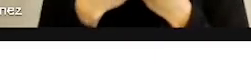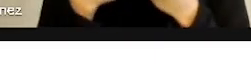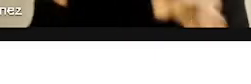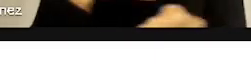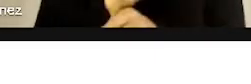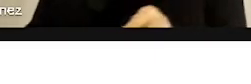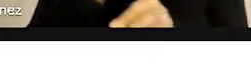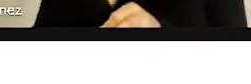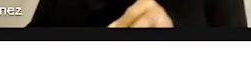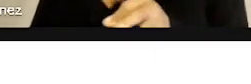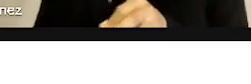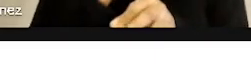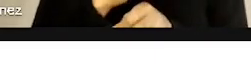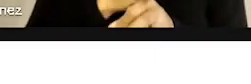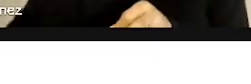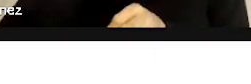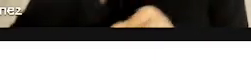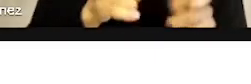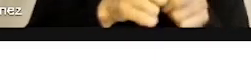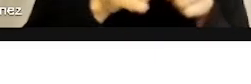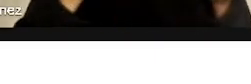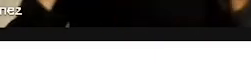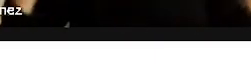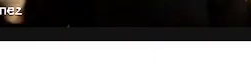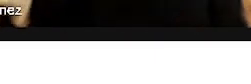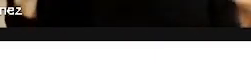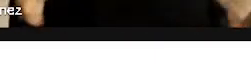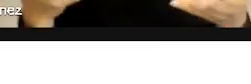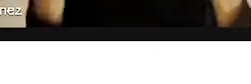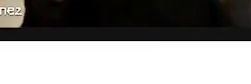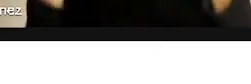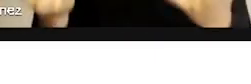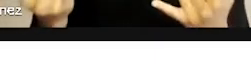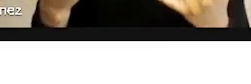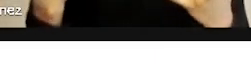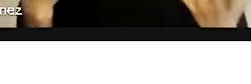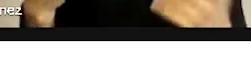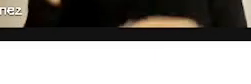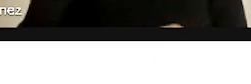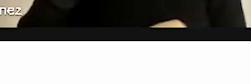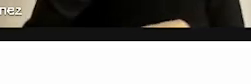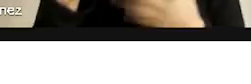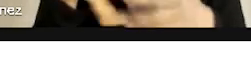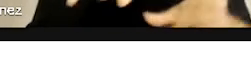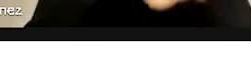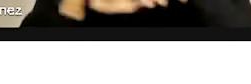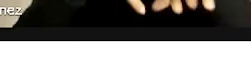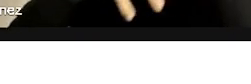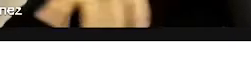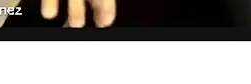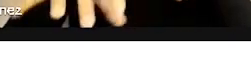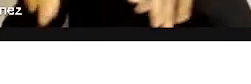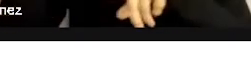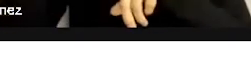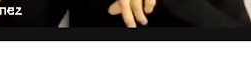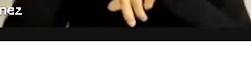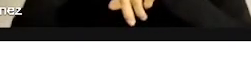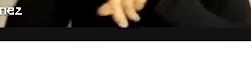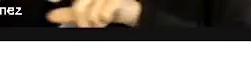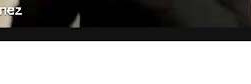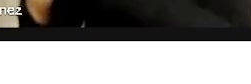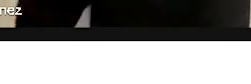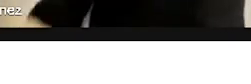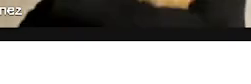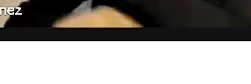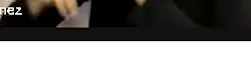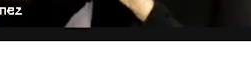También se pudo crear la división de recepción de denuncia para personas con discapacidad, en